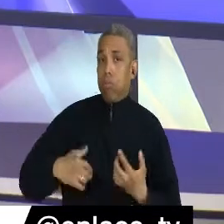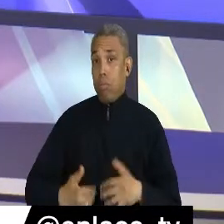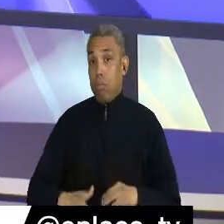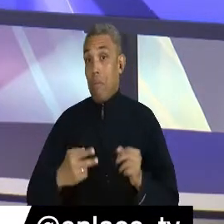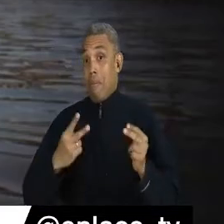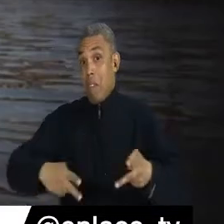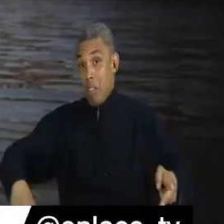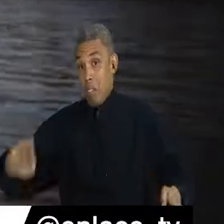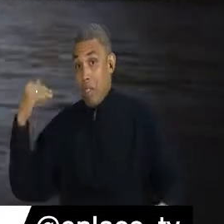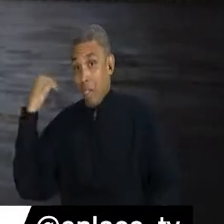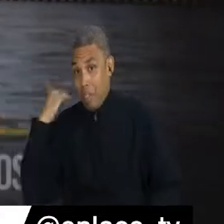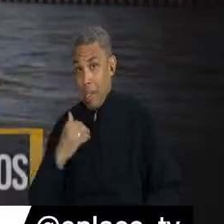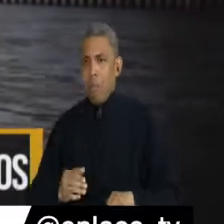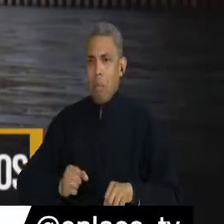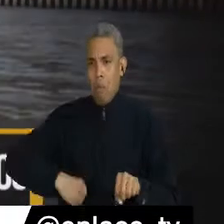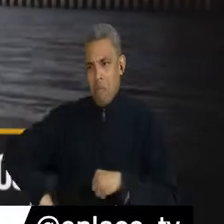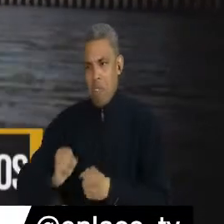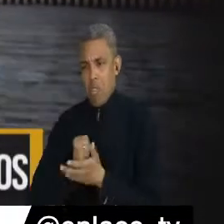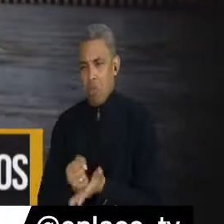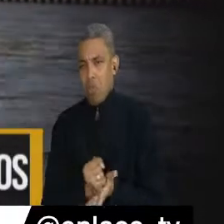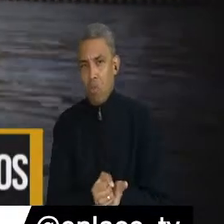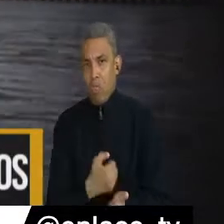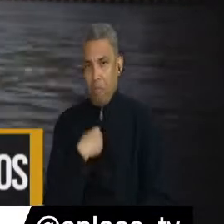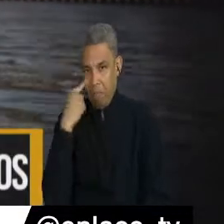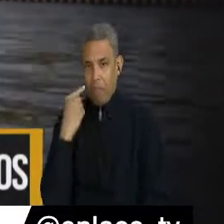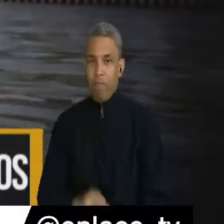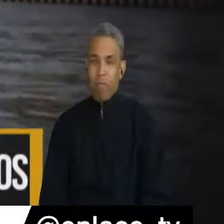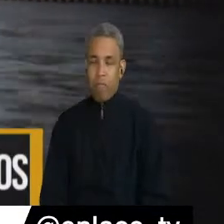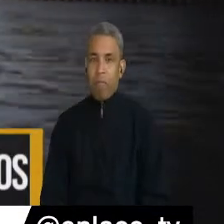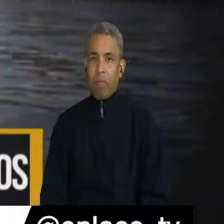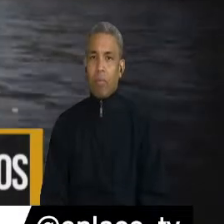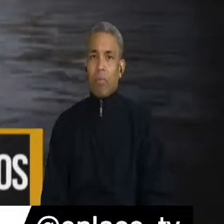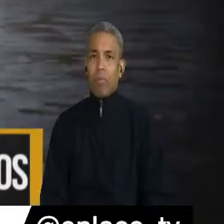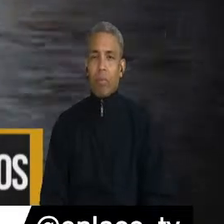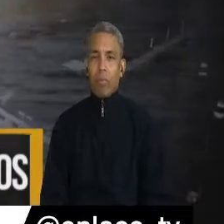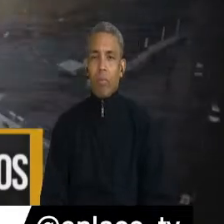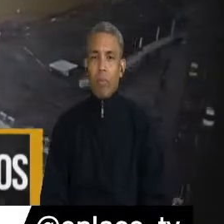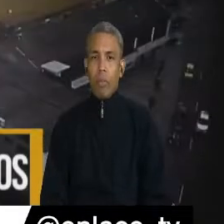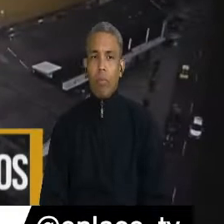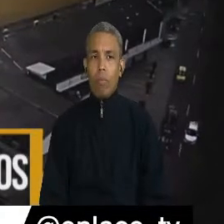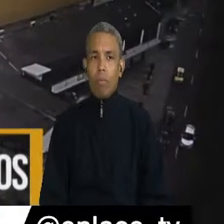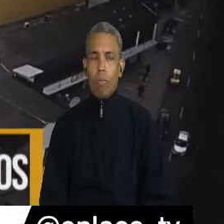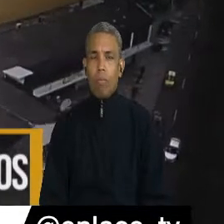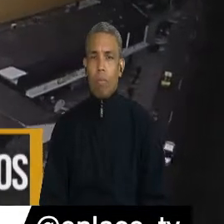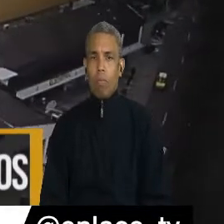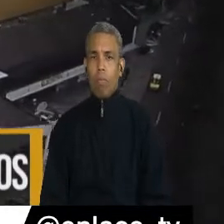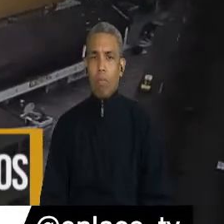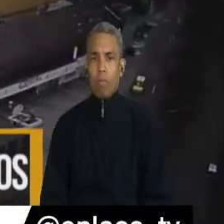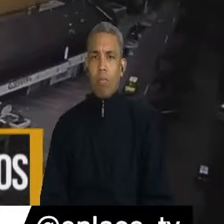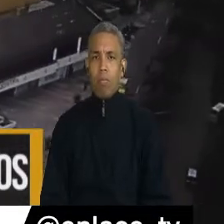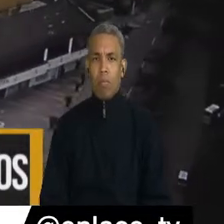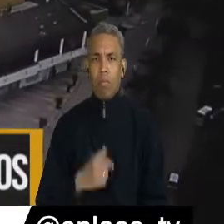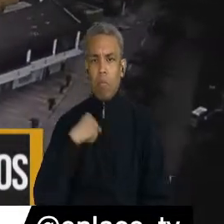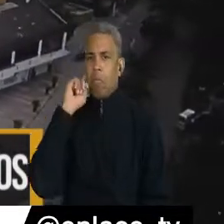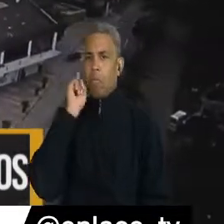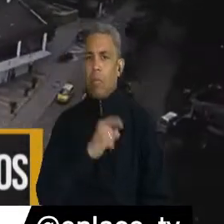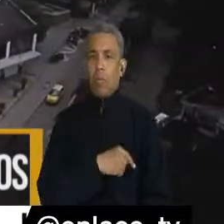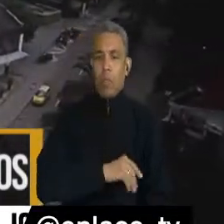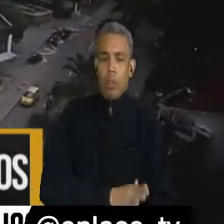extranjeros. Barranca Bermeja, tierra petrolera. Barranca Bermeja, reina